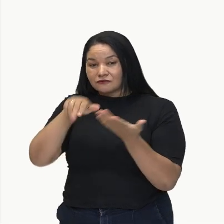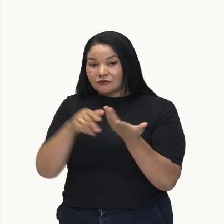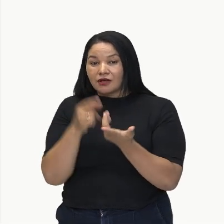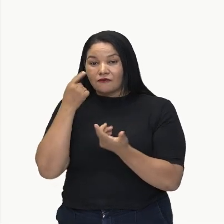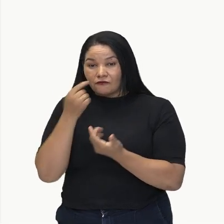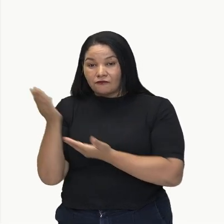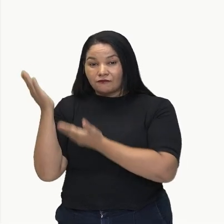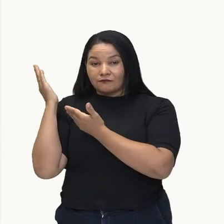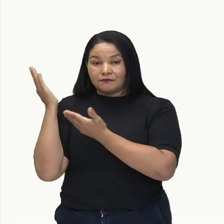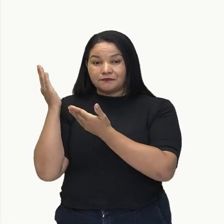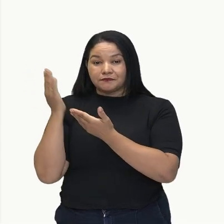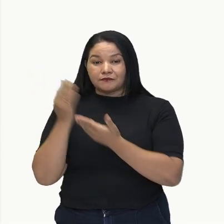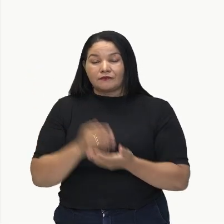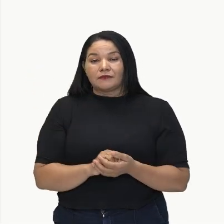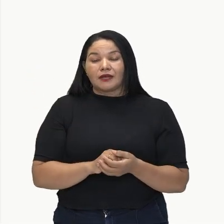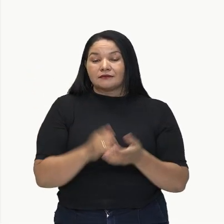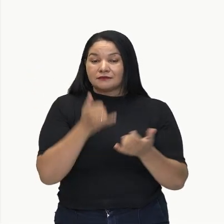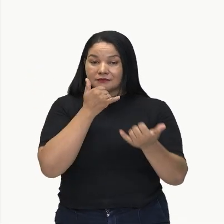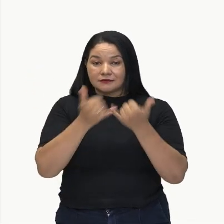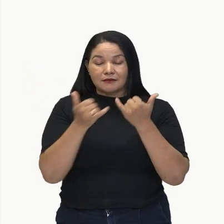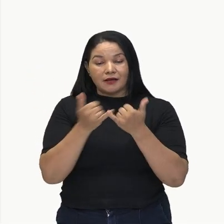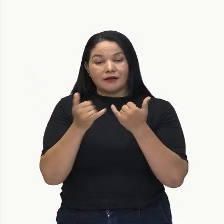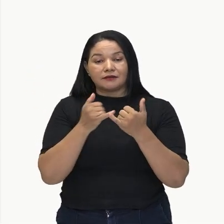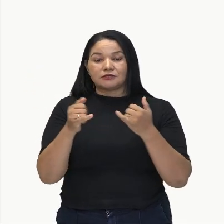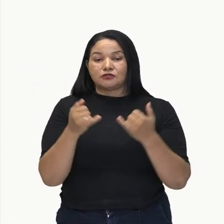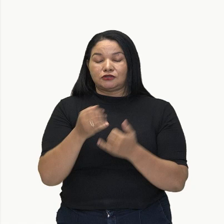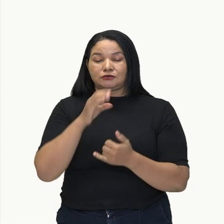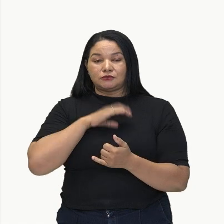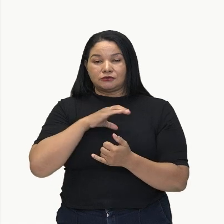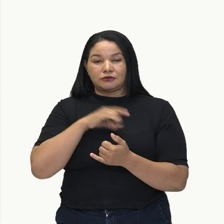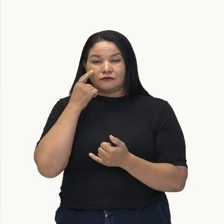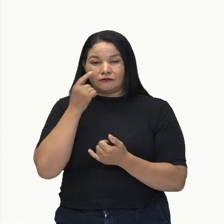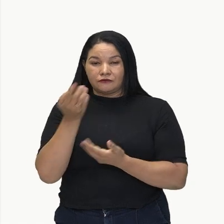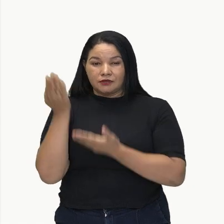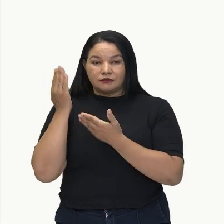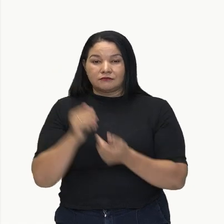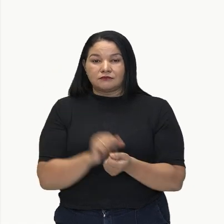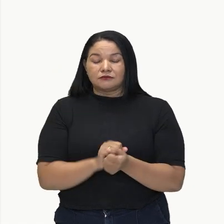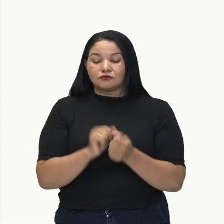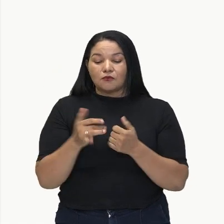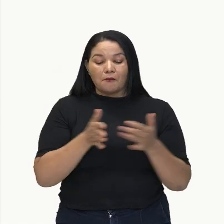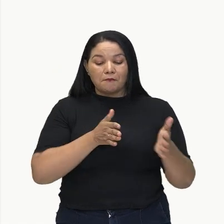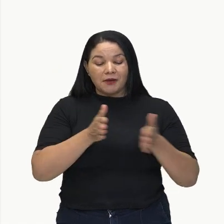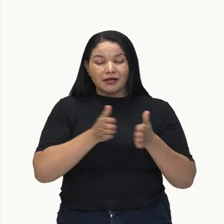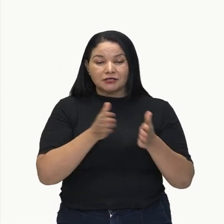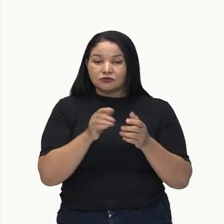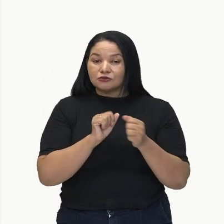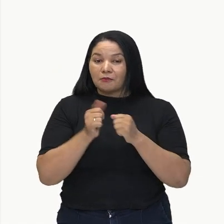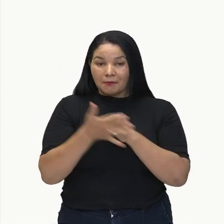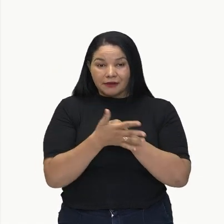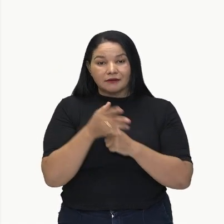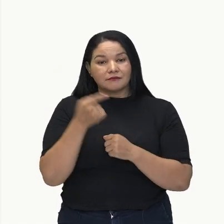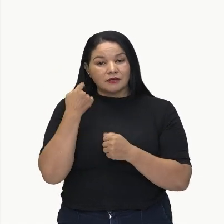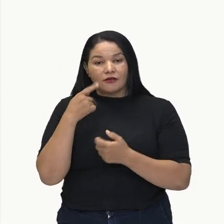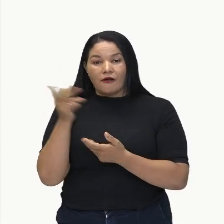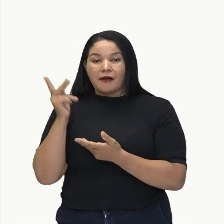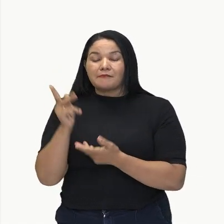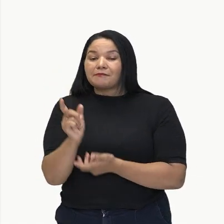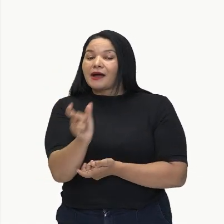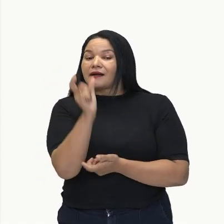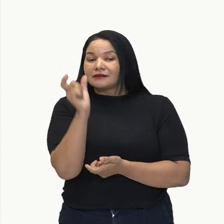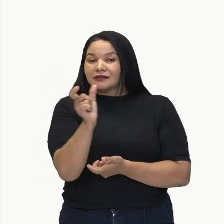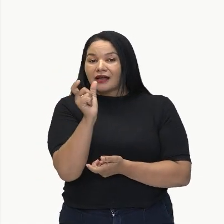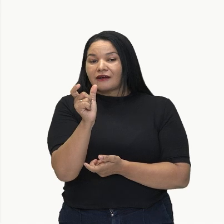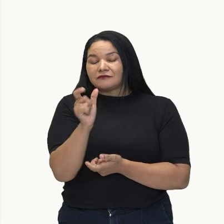heterotônicas. Perceberam aí? Então eu tenho durante la pandemia, não pandemia. Eu